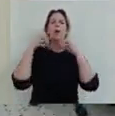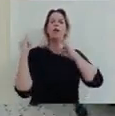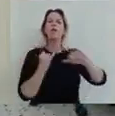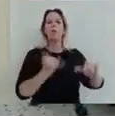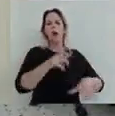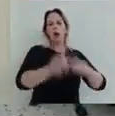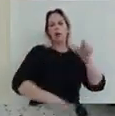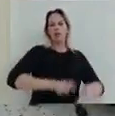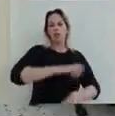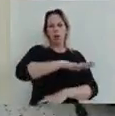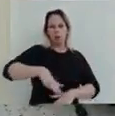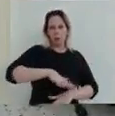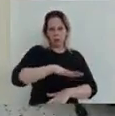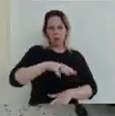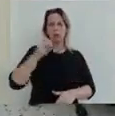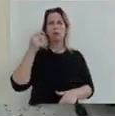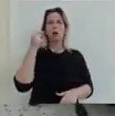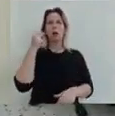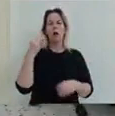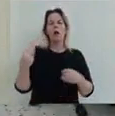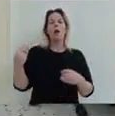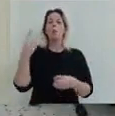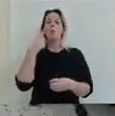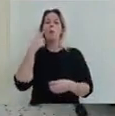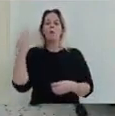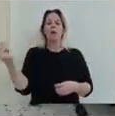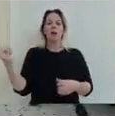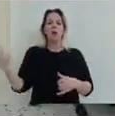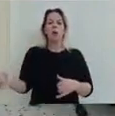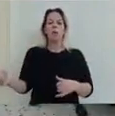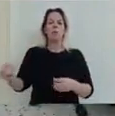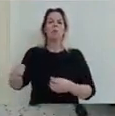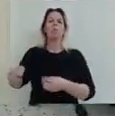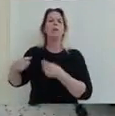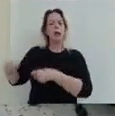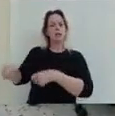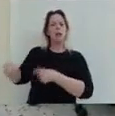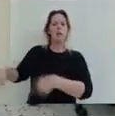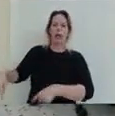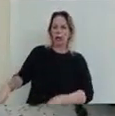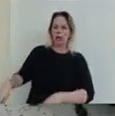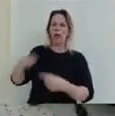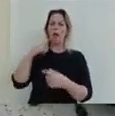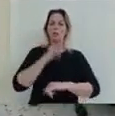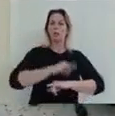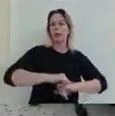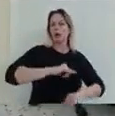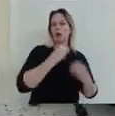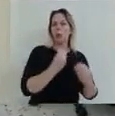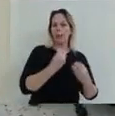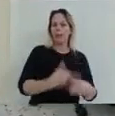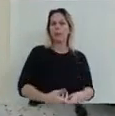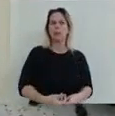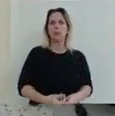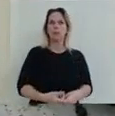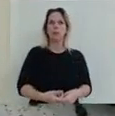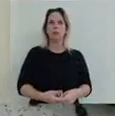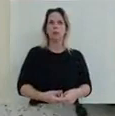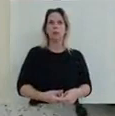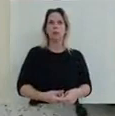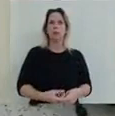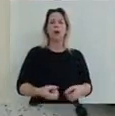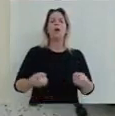están utilizando estos recursos, y para llevar tranquilidad a la misma, es necesario contar con esta información. Por ello, la Municipalidad de Paso